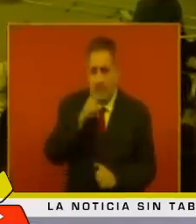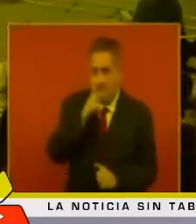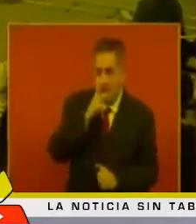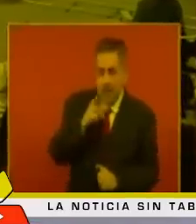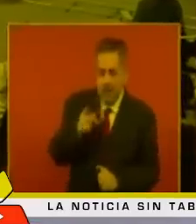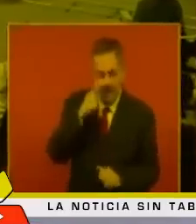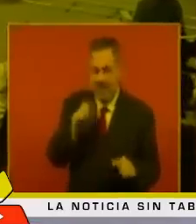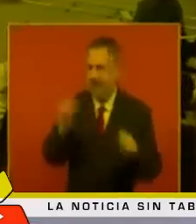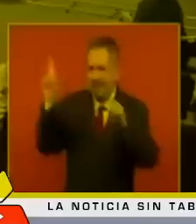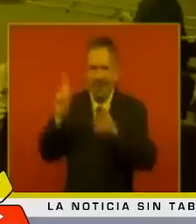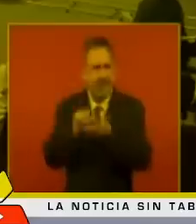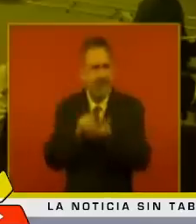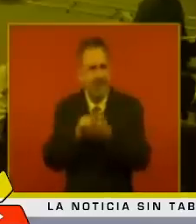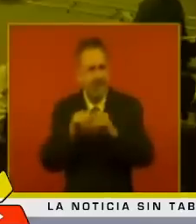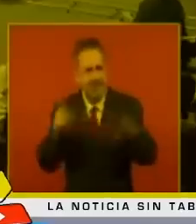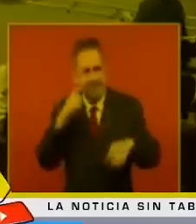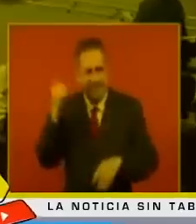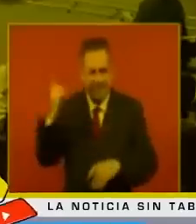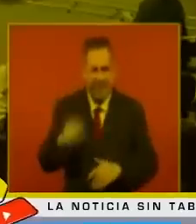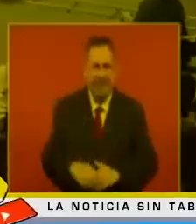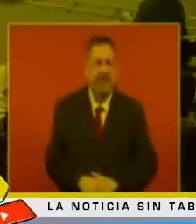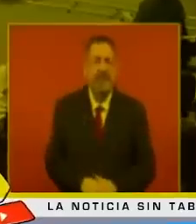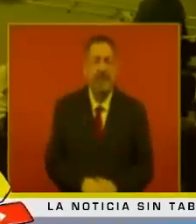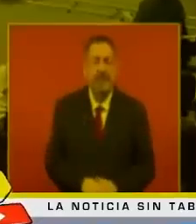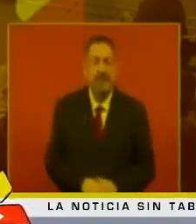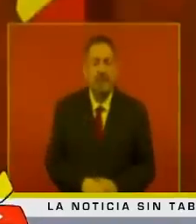Papá, ¿por qué no lo pones?